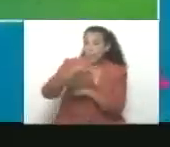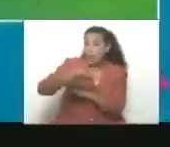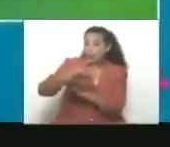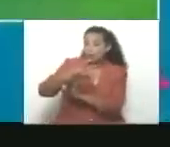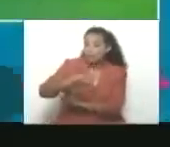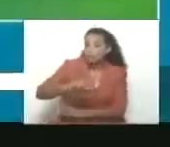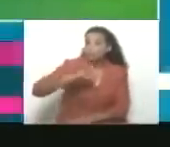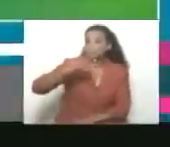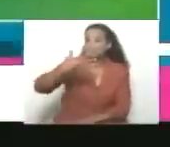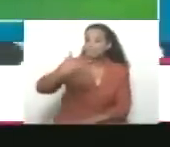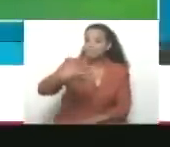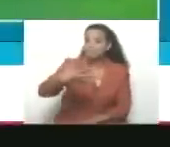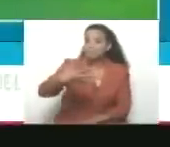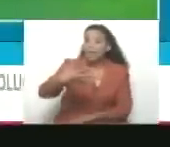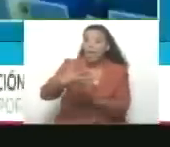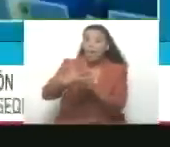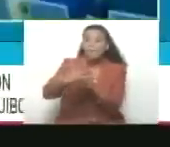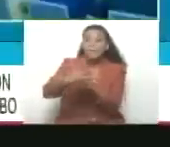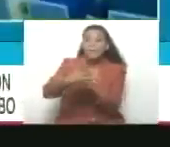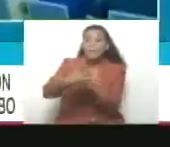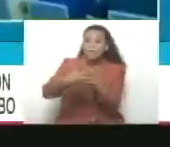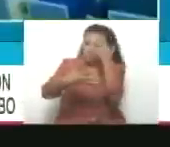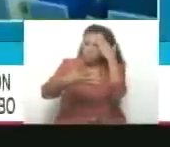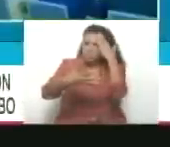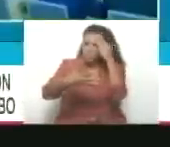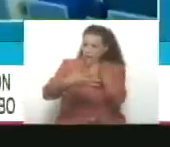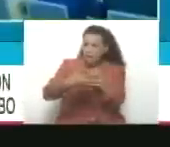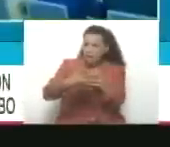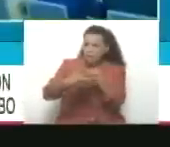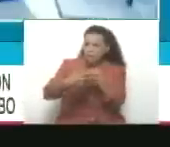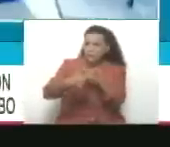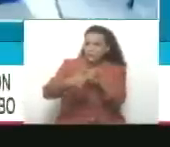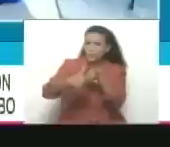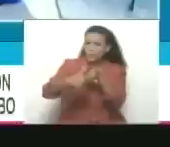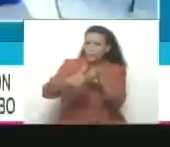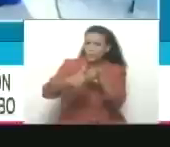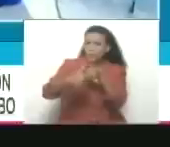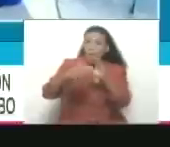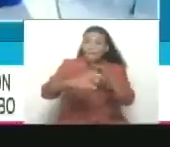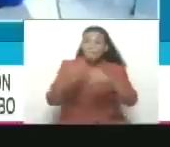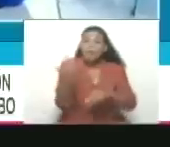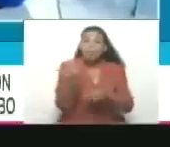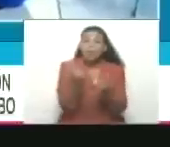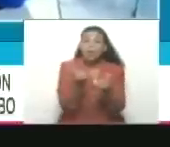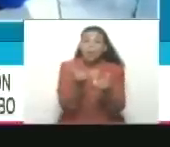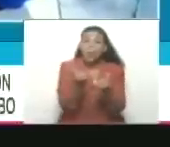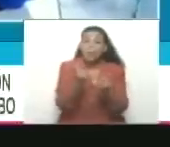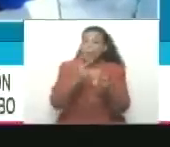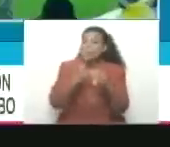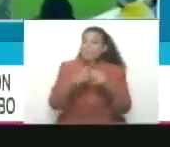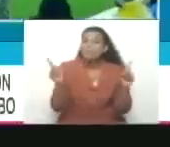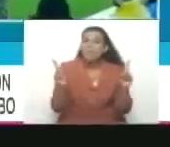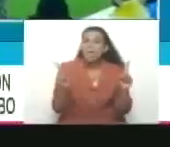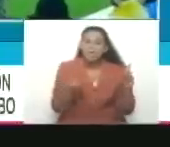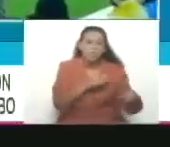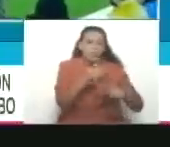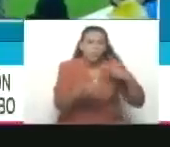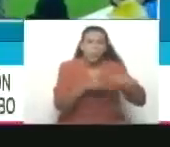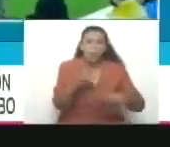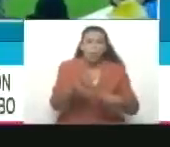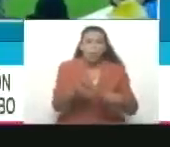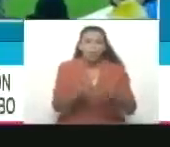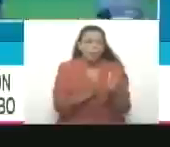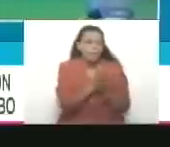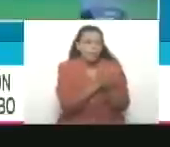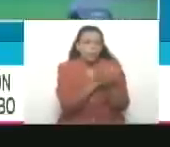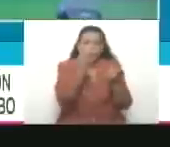consenso el primer consenso ya saben ustedes la construcción de un nuevo modelo económico diversificado productivo convocación